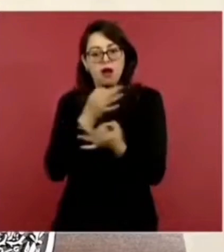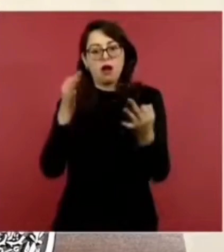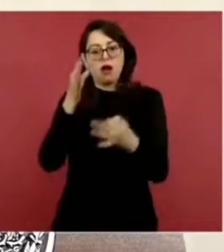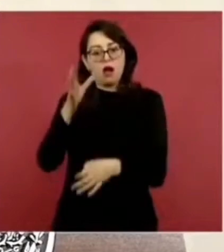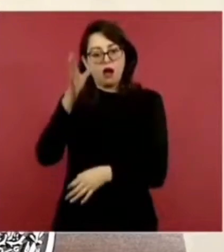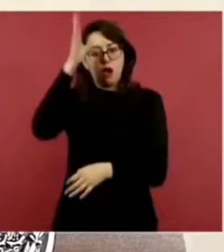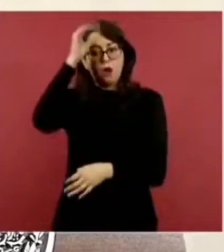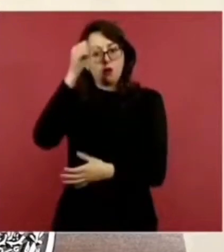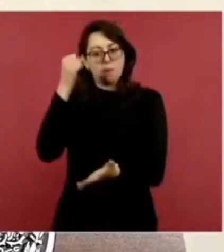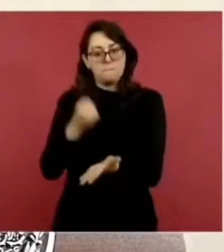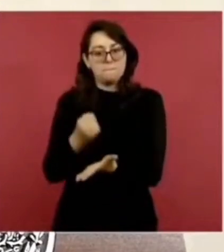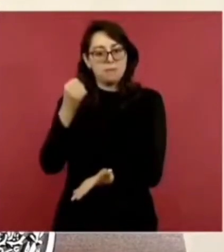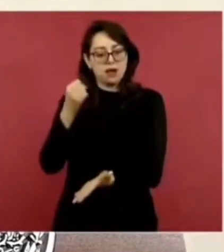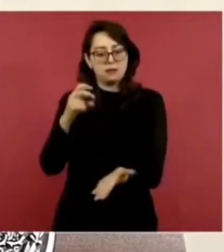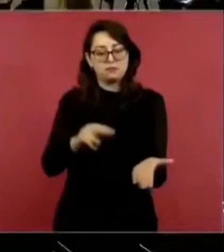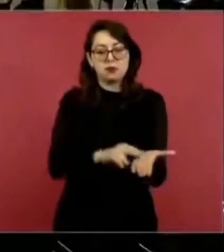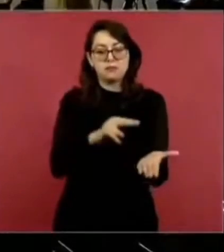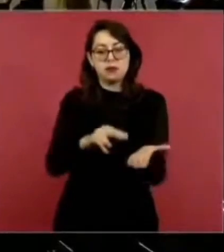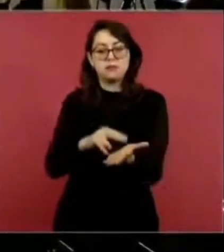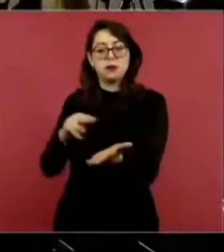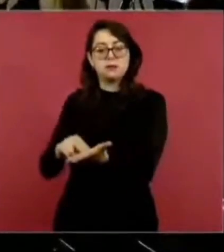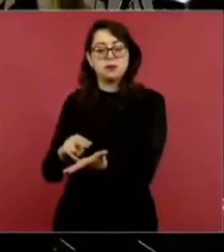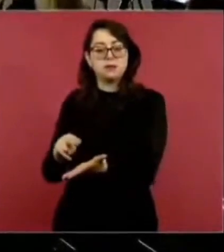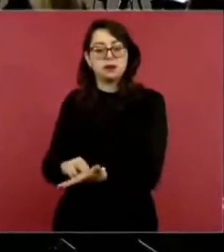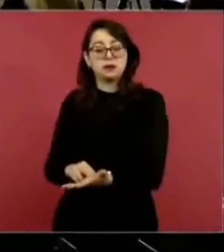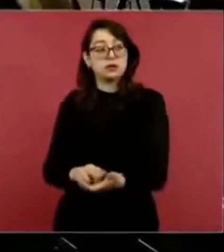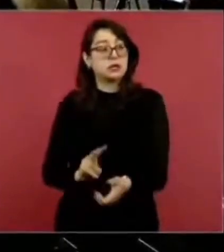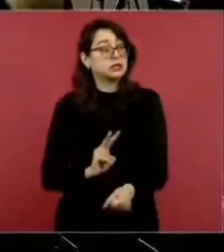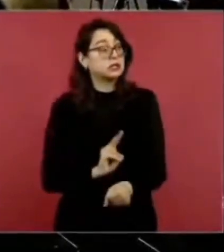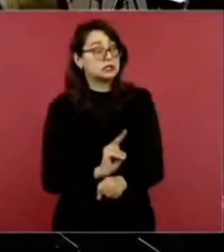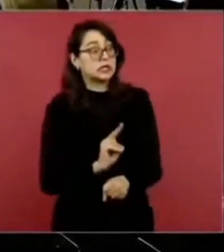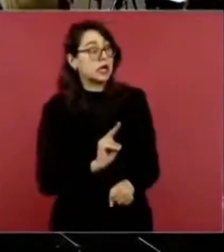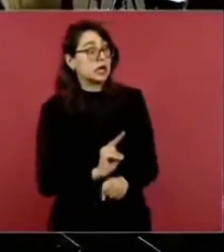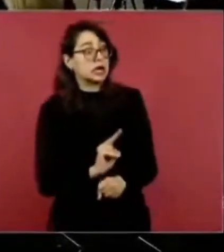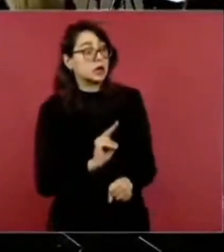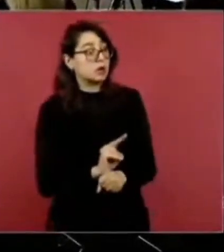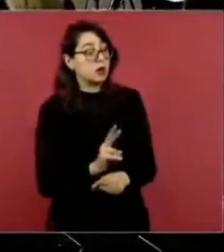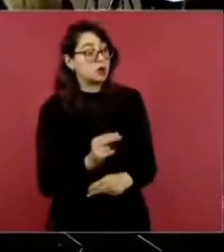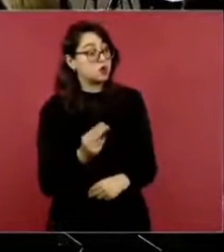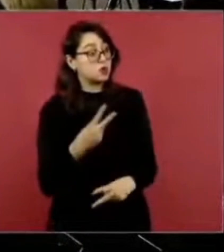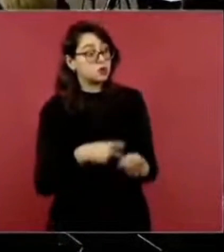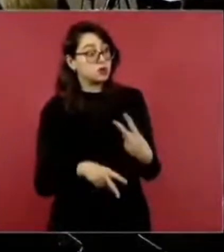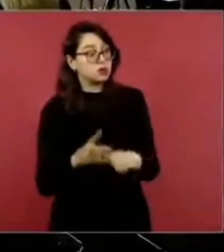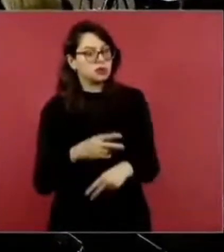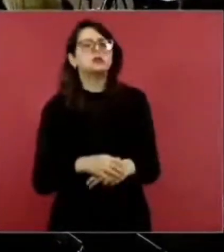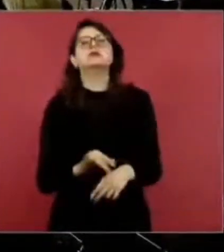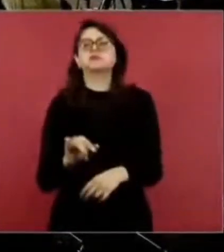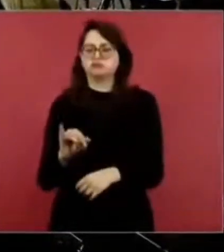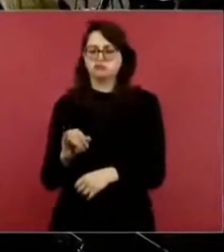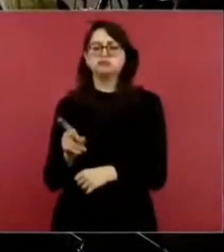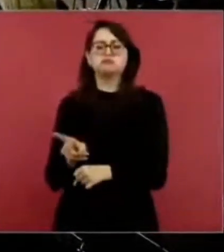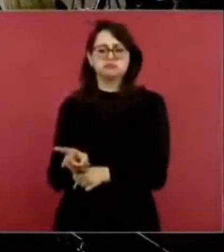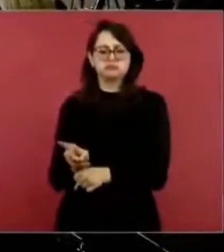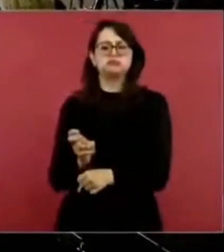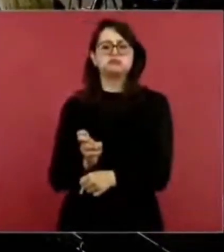se aprobó. A Nicaragua ya no se le de invitó manera conjunta. porque no vino Sí, ni un representante. se les invitó,